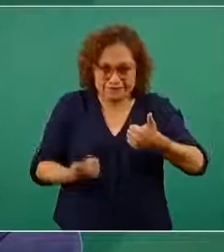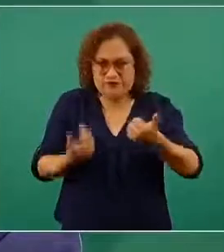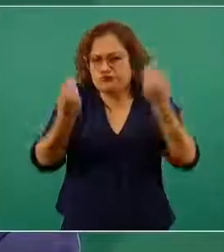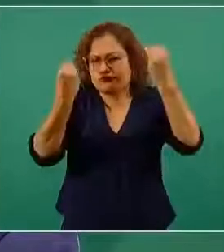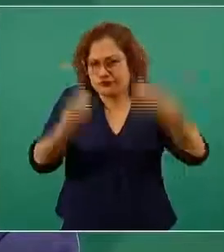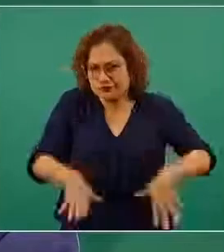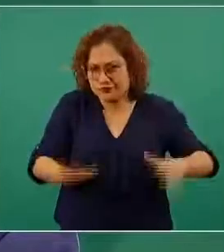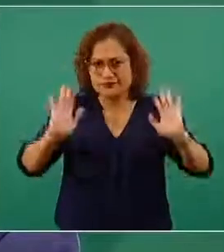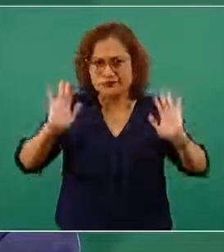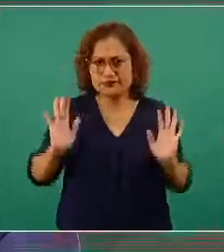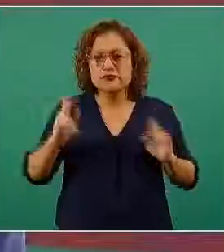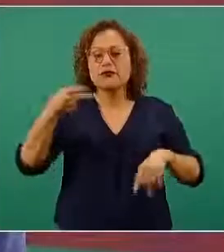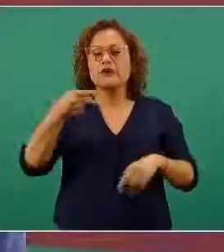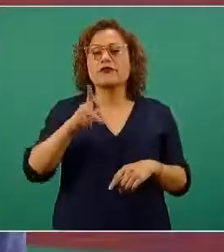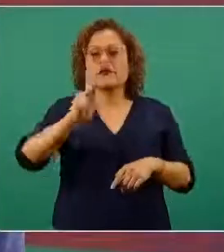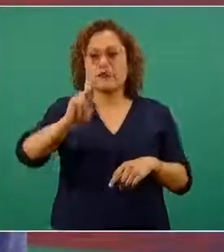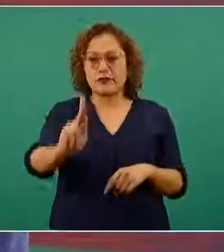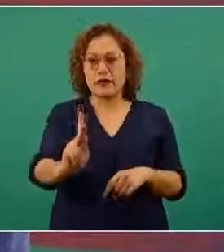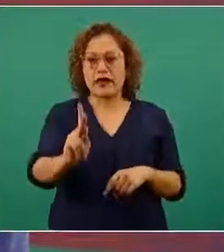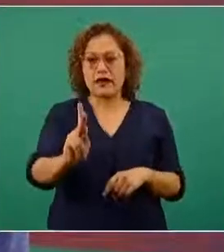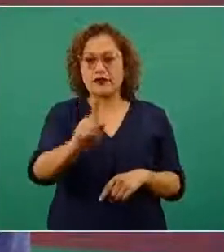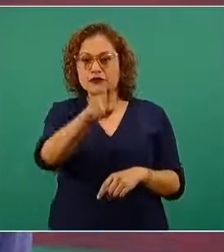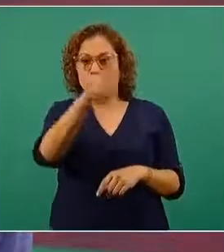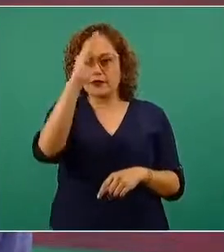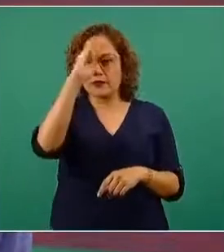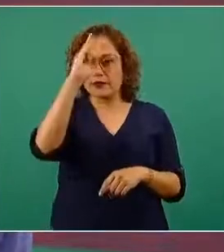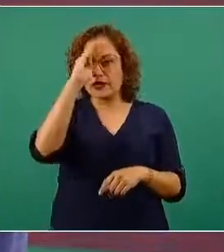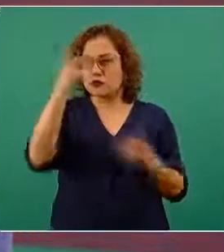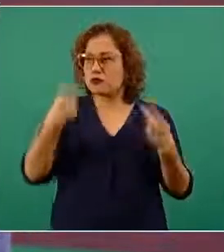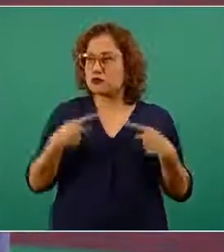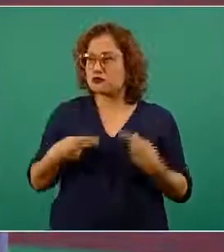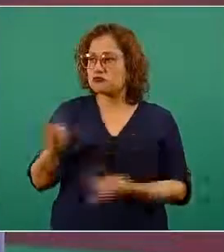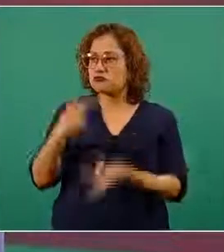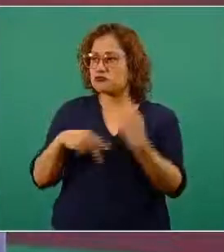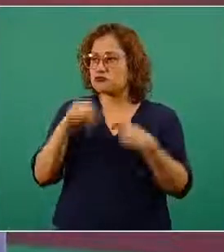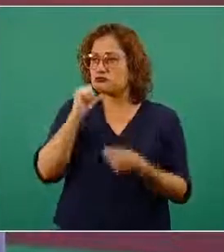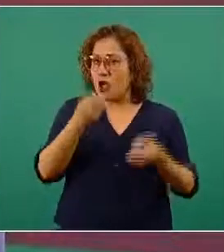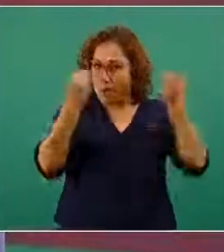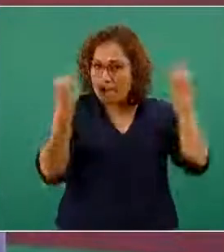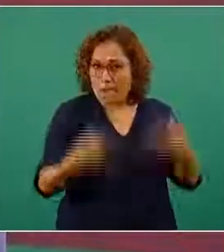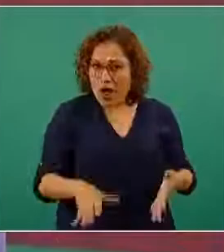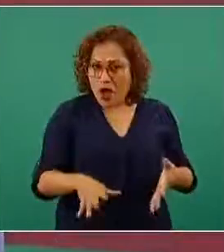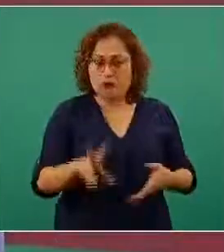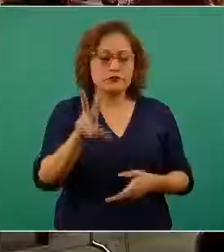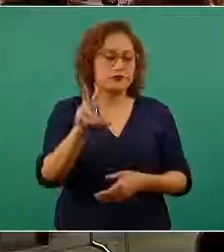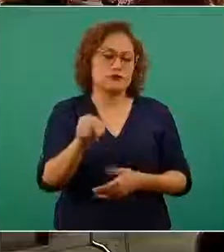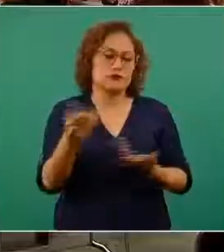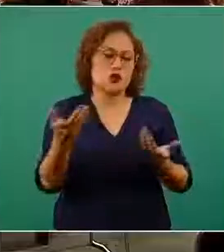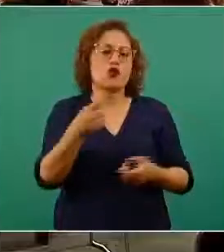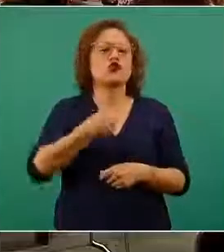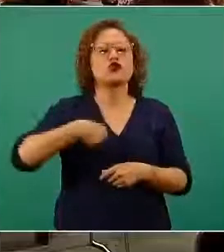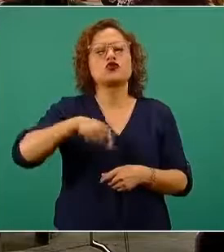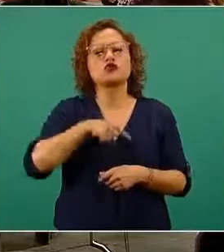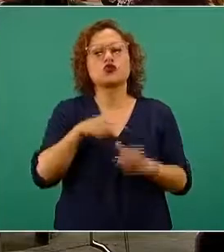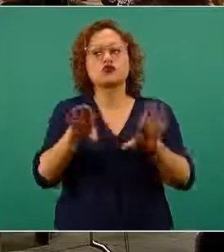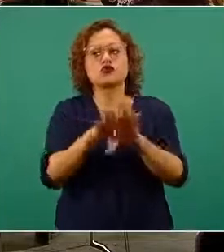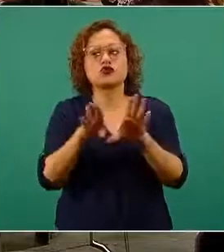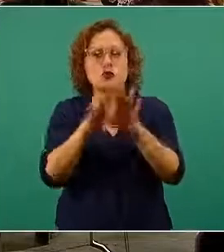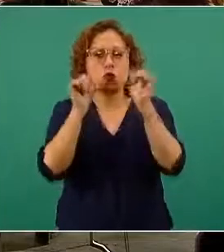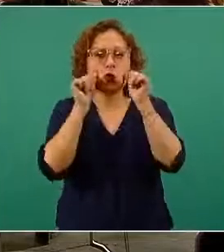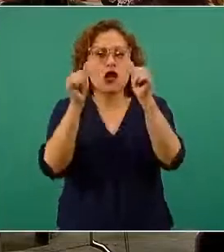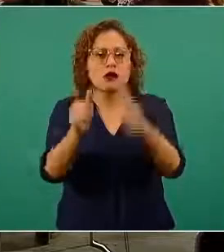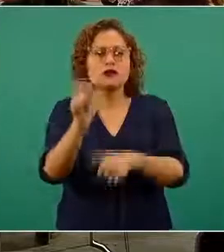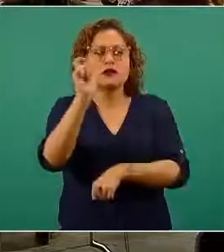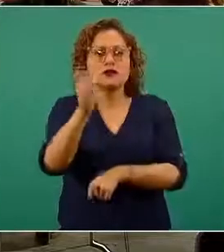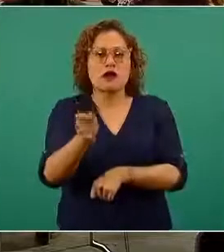ninguna se ha perdido por esta razón de que no lleguen las personas. Aquí lo que hemos procurado es tener